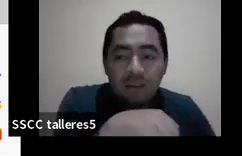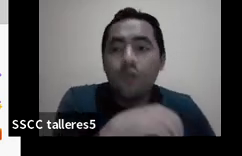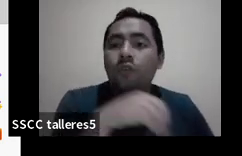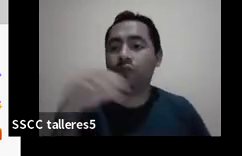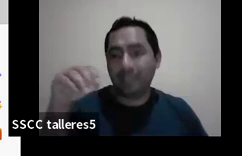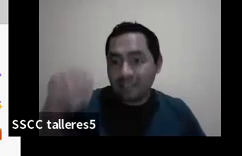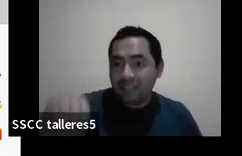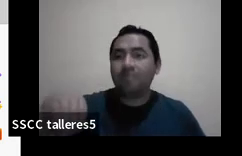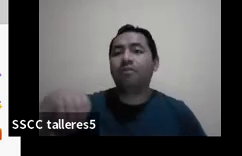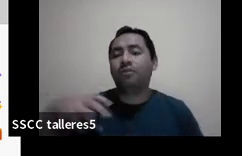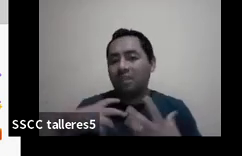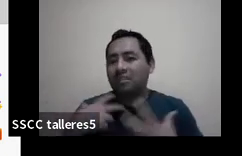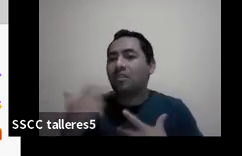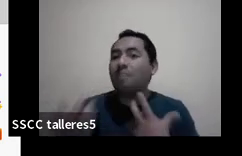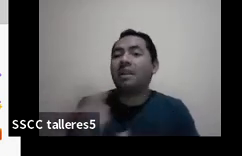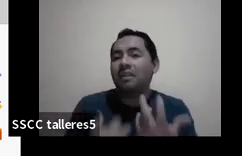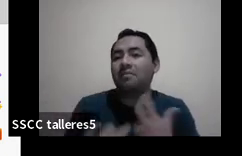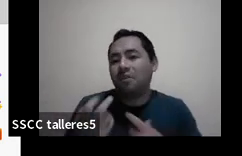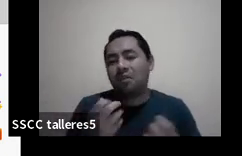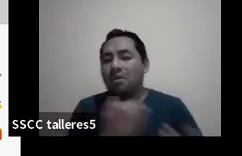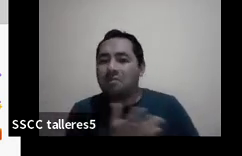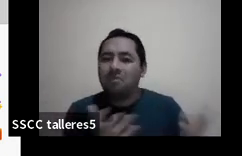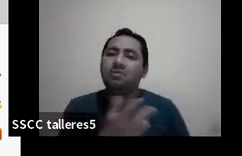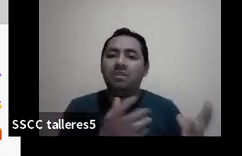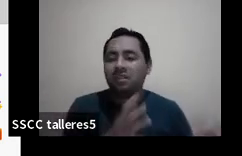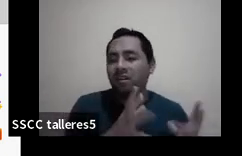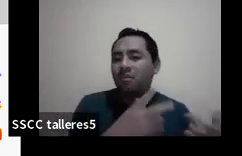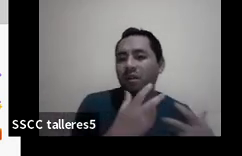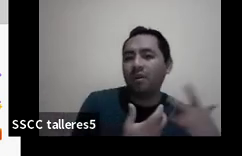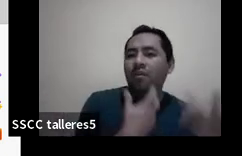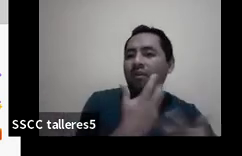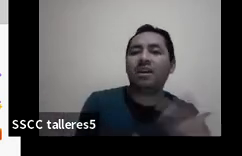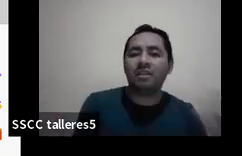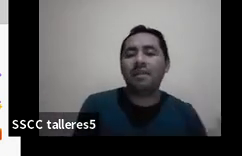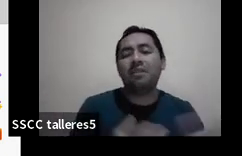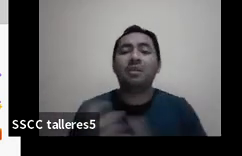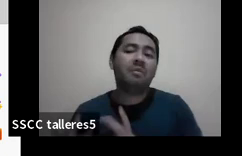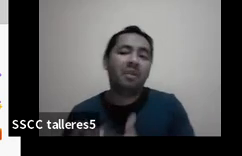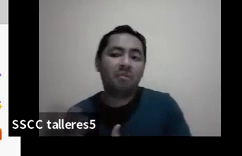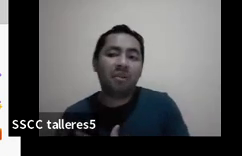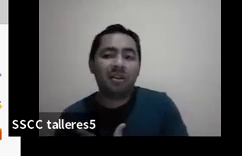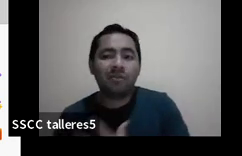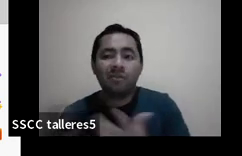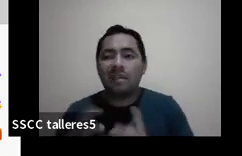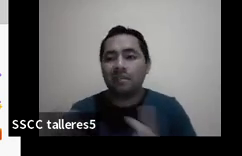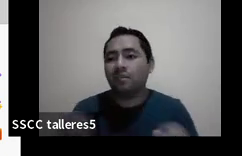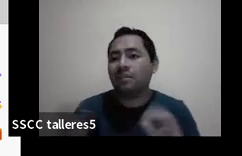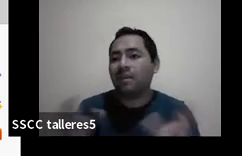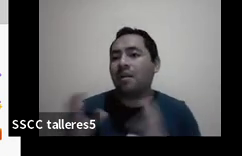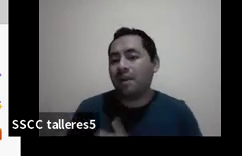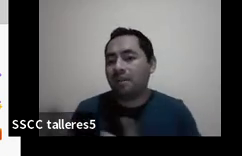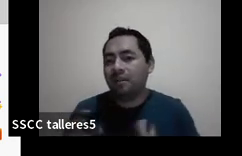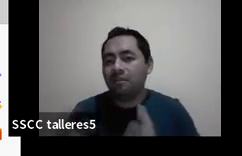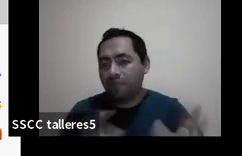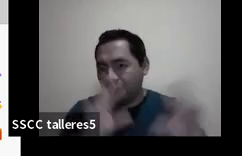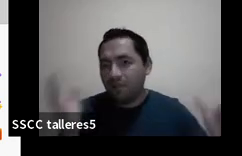lo ven necesario, otros que sí lo aprenden, porque bueno, se sienten como que pueden comunicarse hablando, también pueden comunicarse con señas, entonces